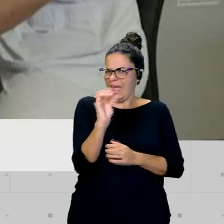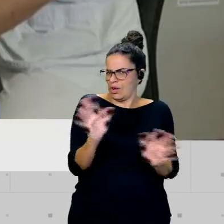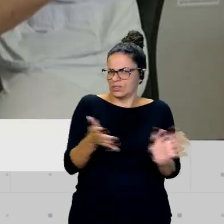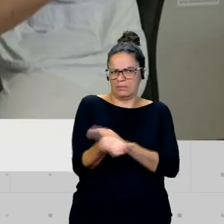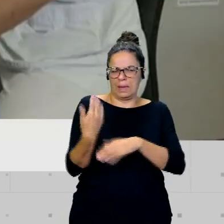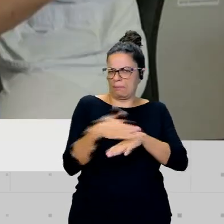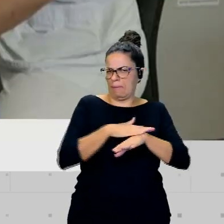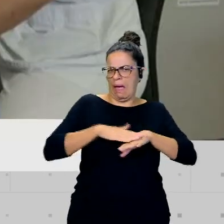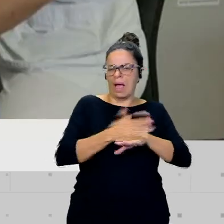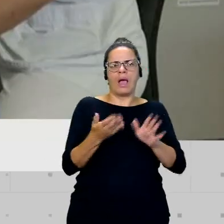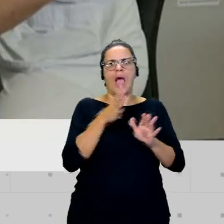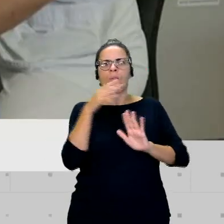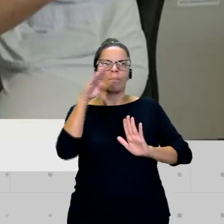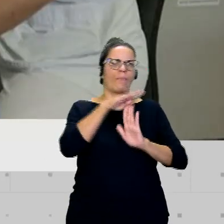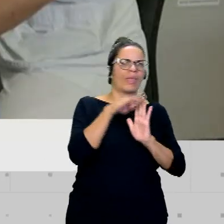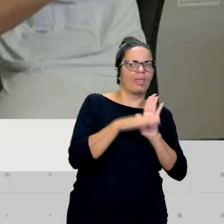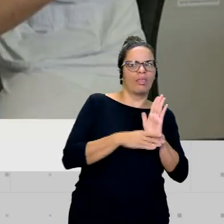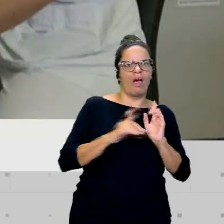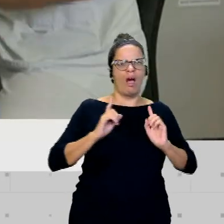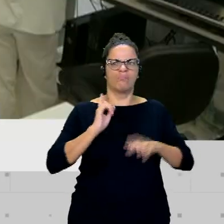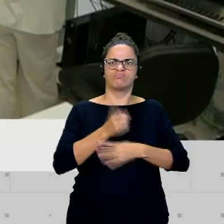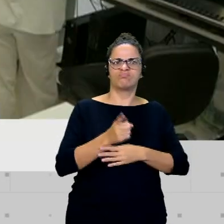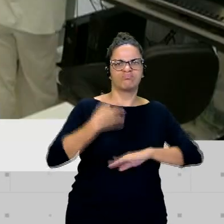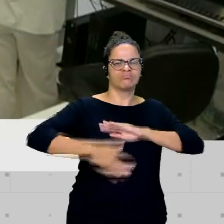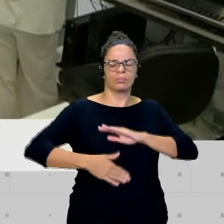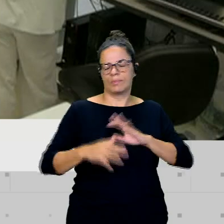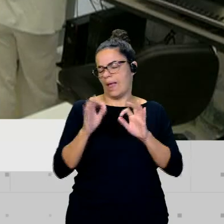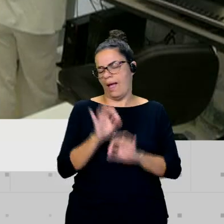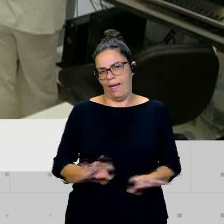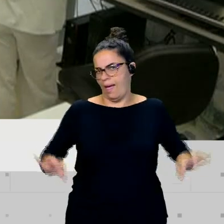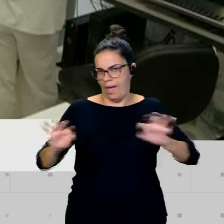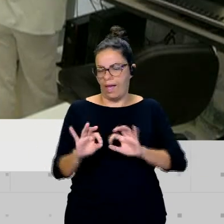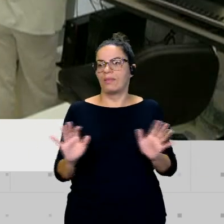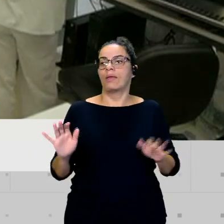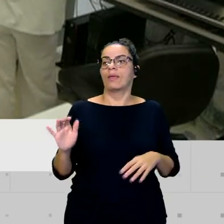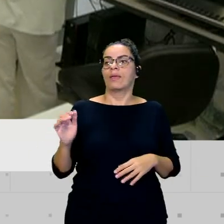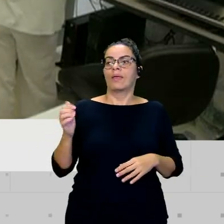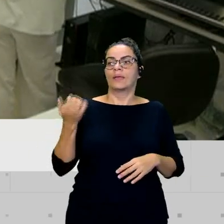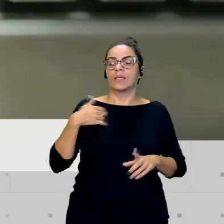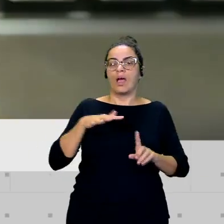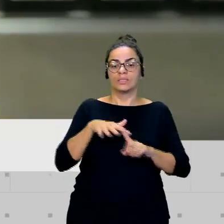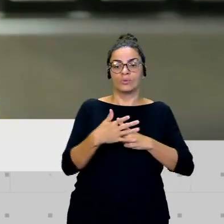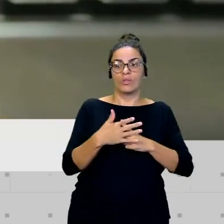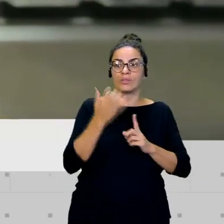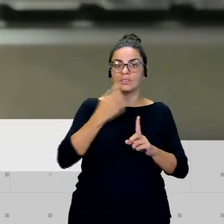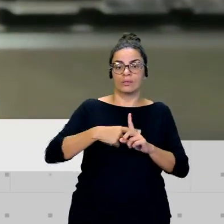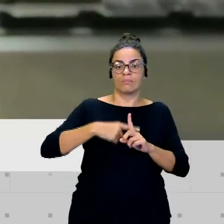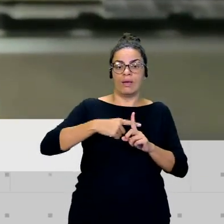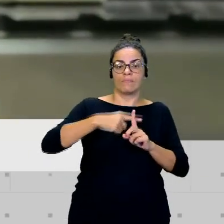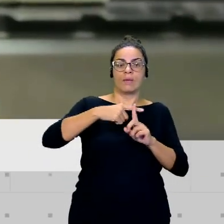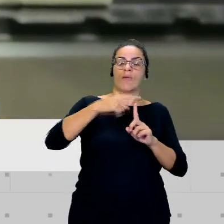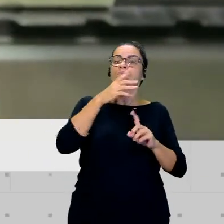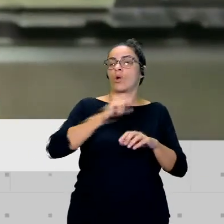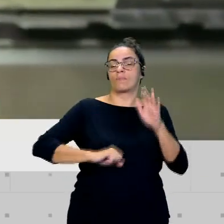donde no hay que tomar ninguna medida restrictiva de ningún tipo, y a medida que transcurren los escenarios, si llegamos a un escenario 3, es el mayor que